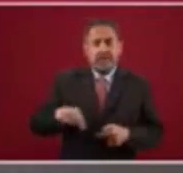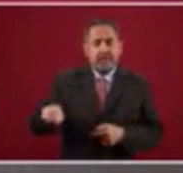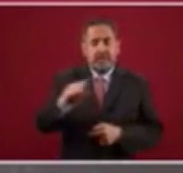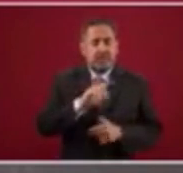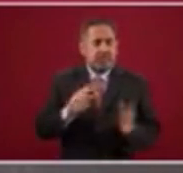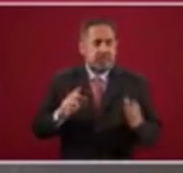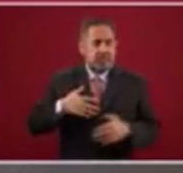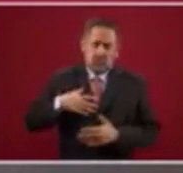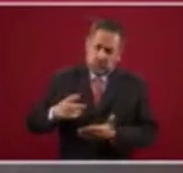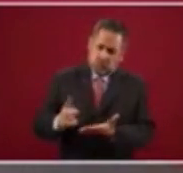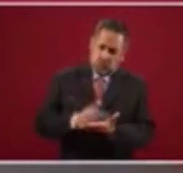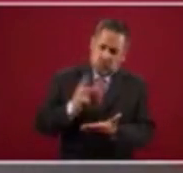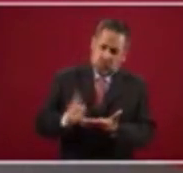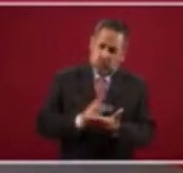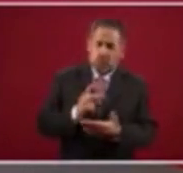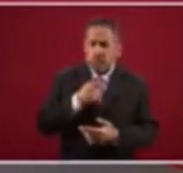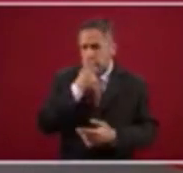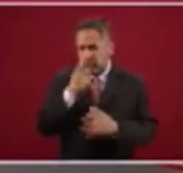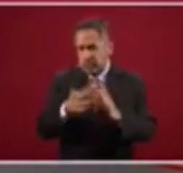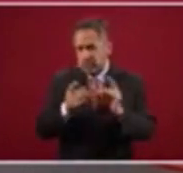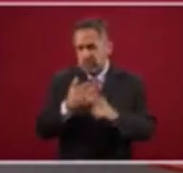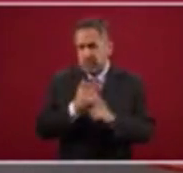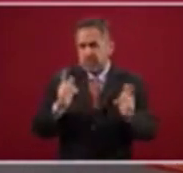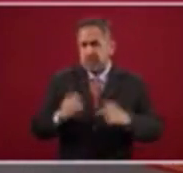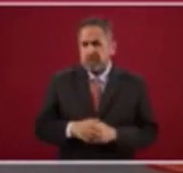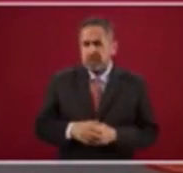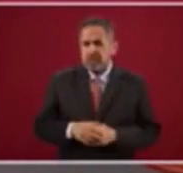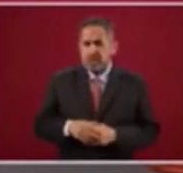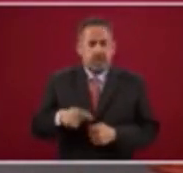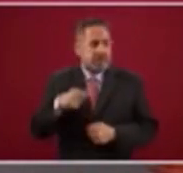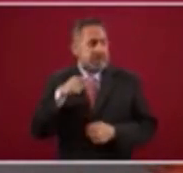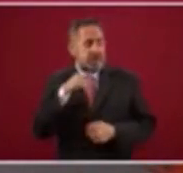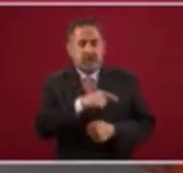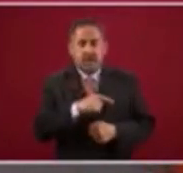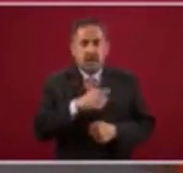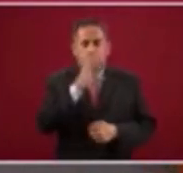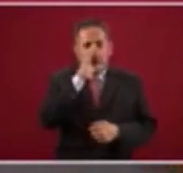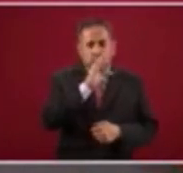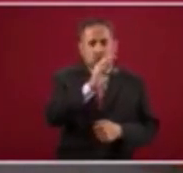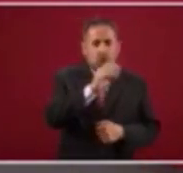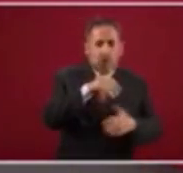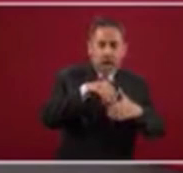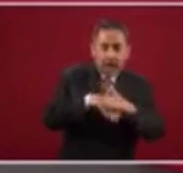como lo he dicho en otras ocasiones, del zorro en el gallinero?